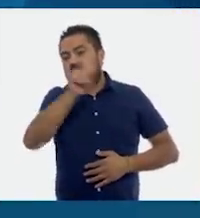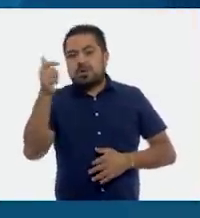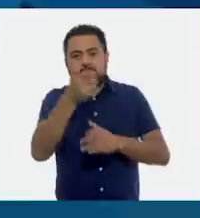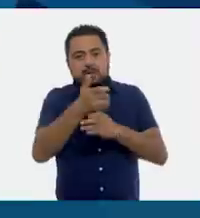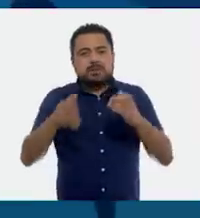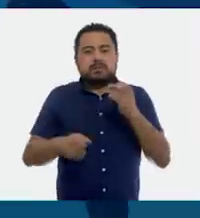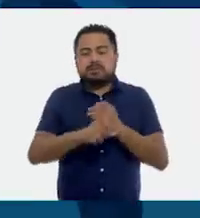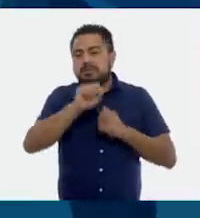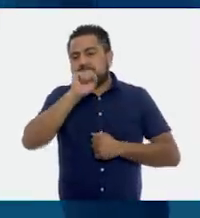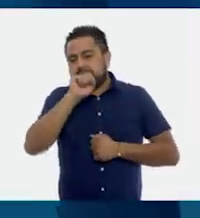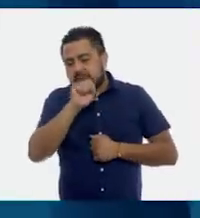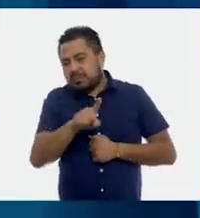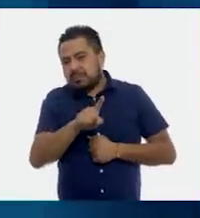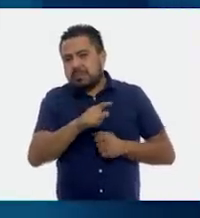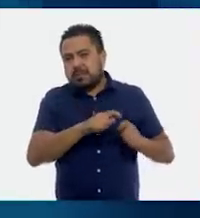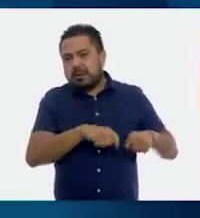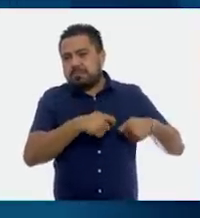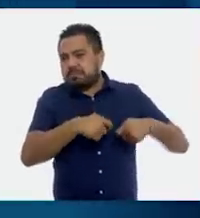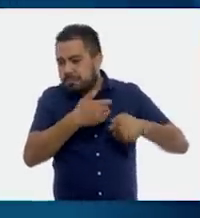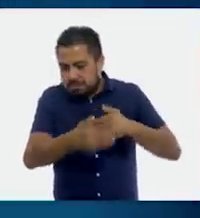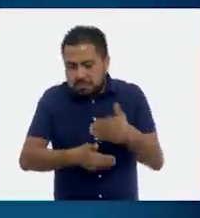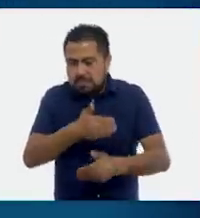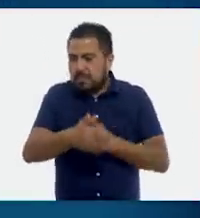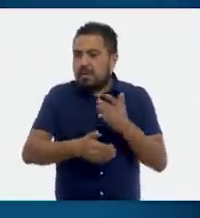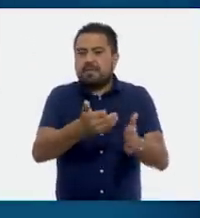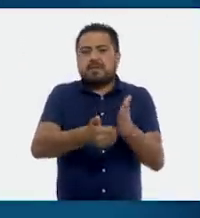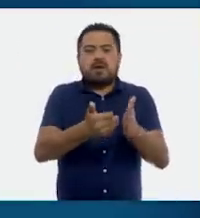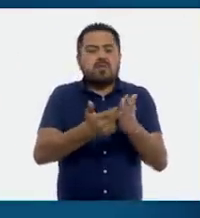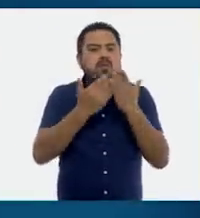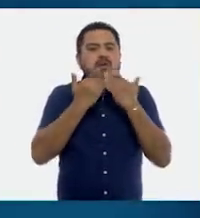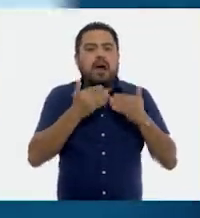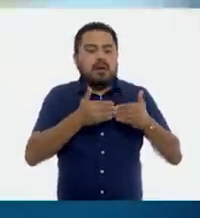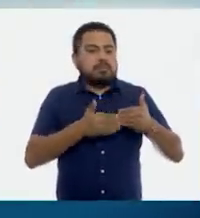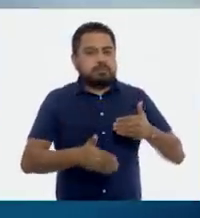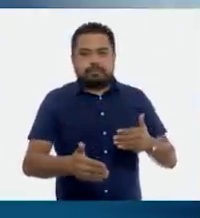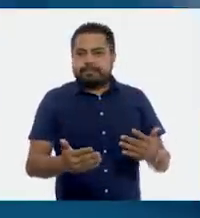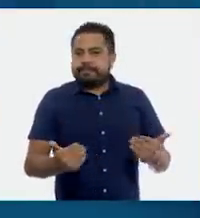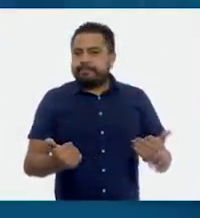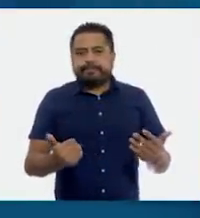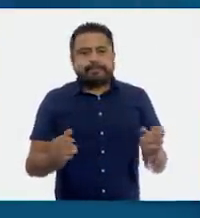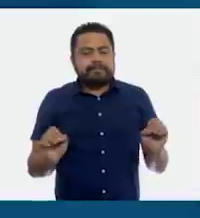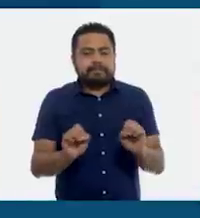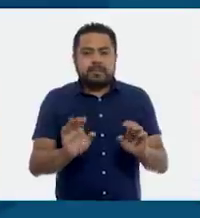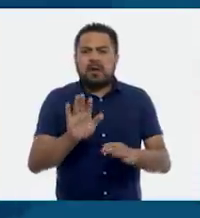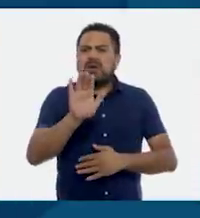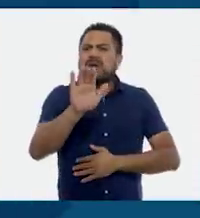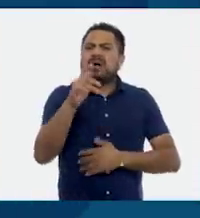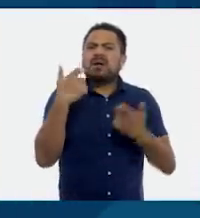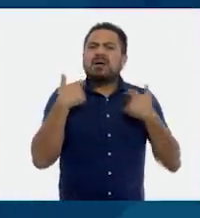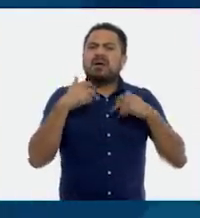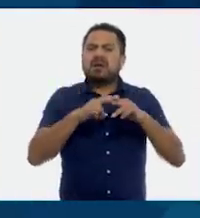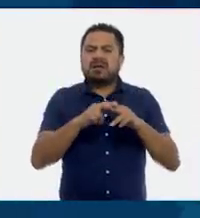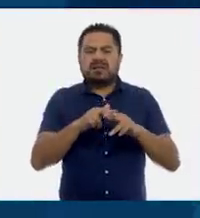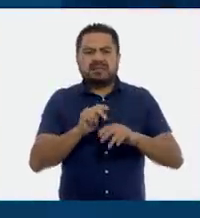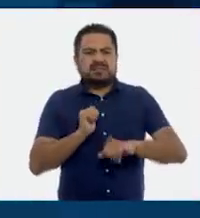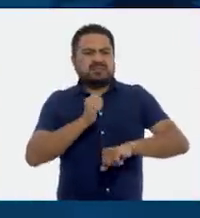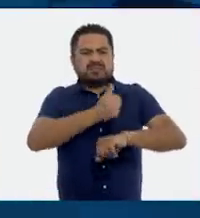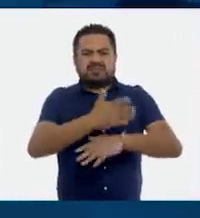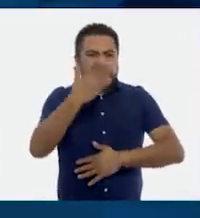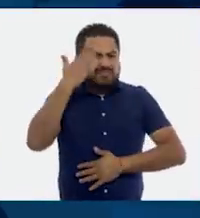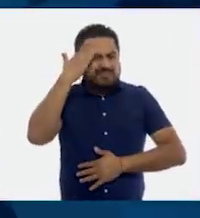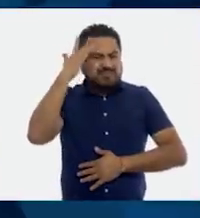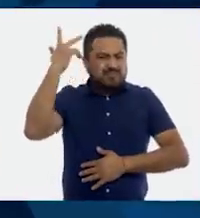hechos que, dada su trascendencia, no podían faltar en nuestra línea del tiempo. O sea, maestra, que la dictadura